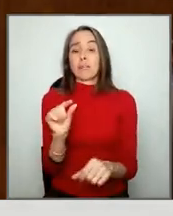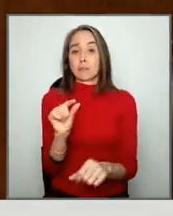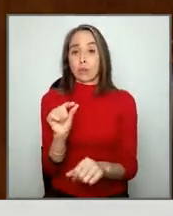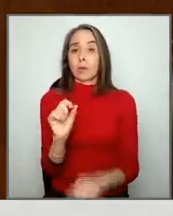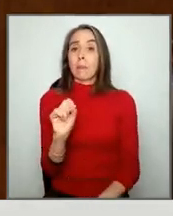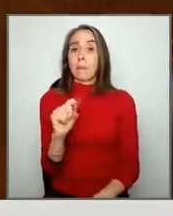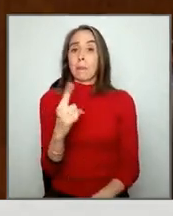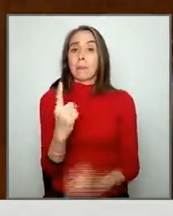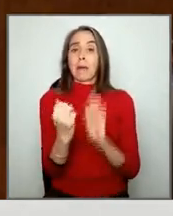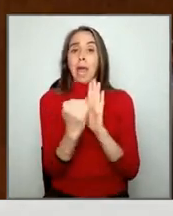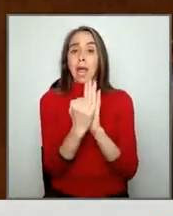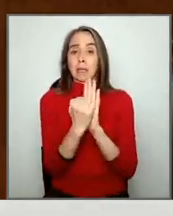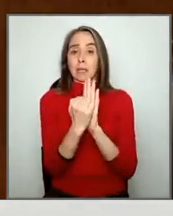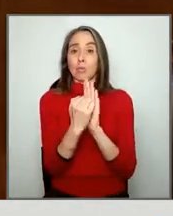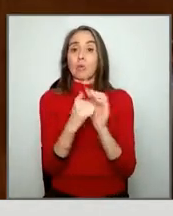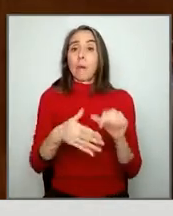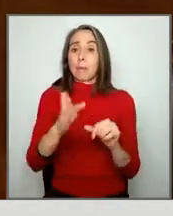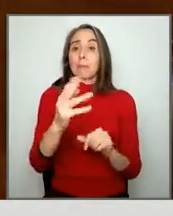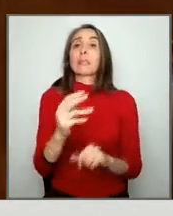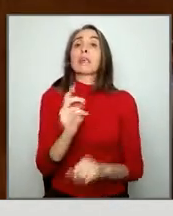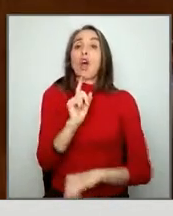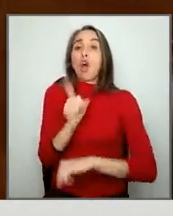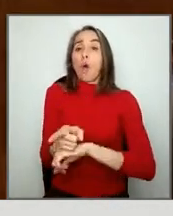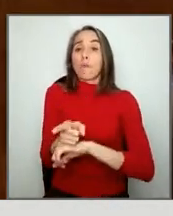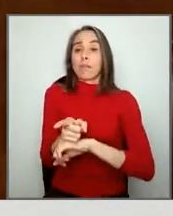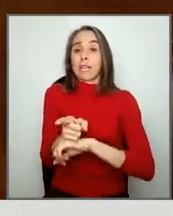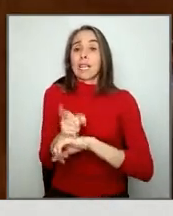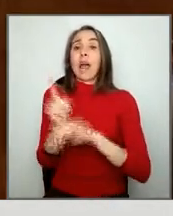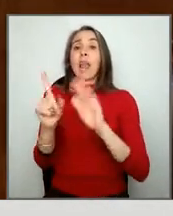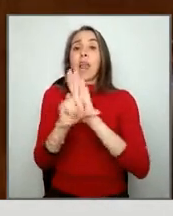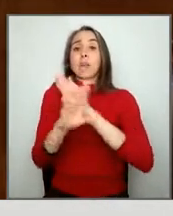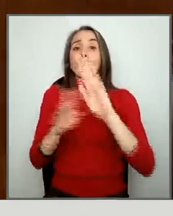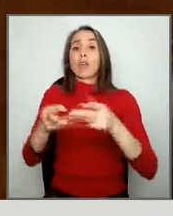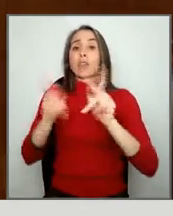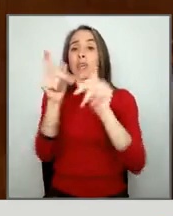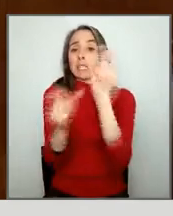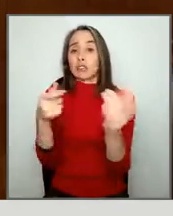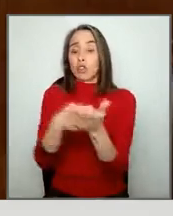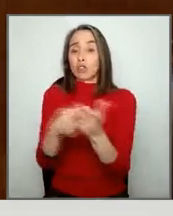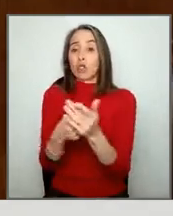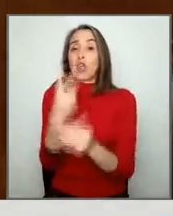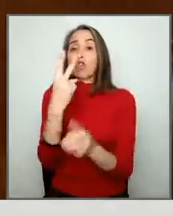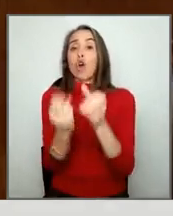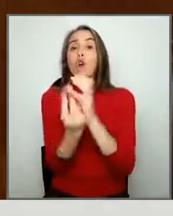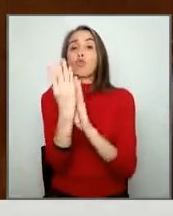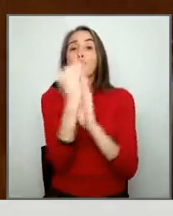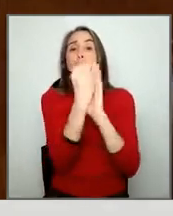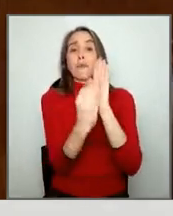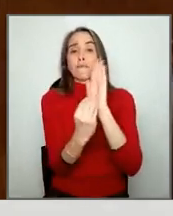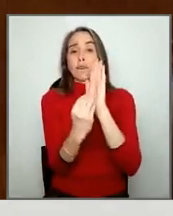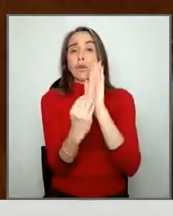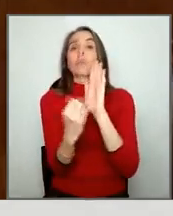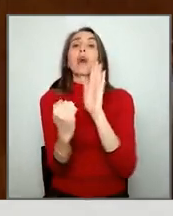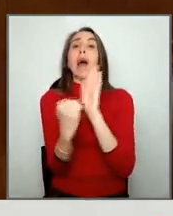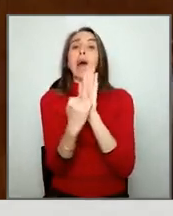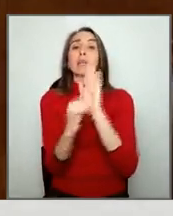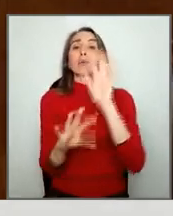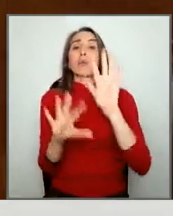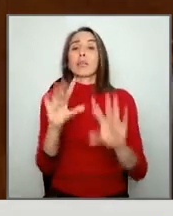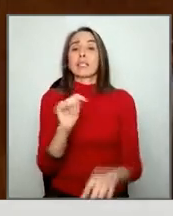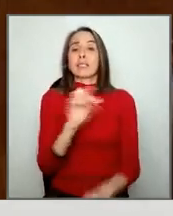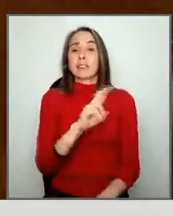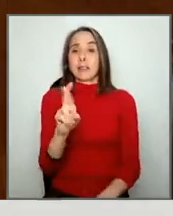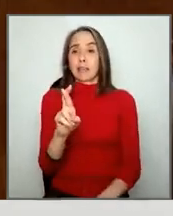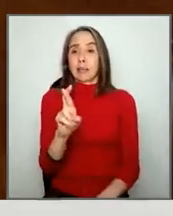se incorporan dos obligaciones la ley de protección de los derechos de los consumidores en un nuevo artículo 15 T